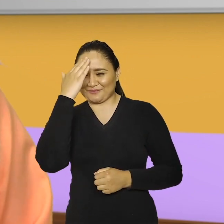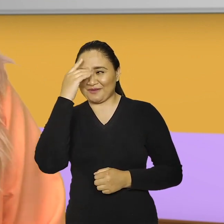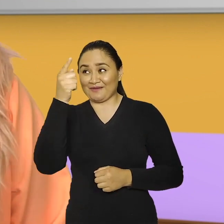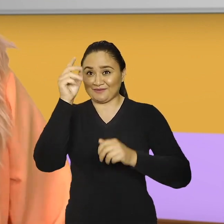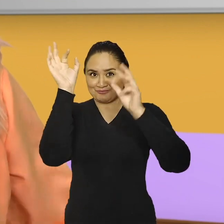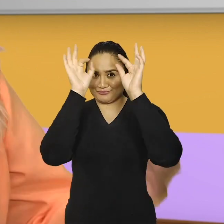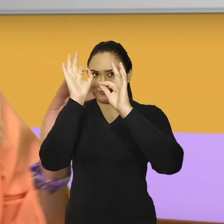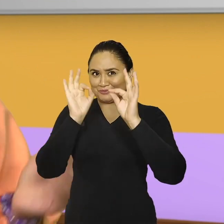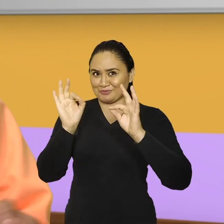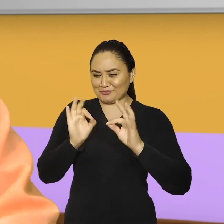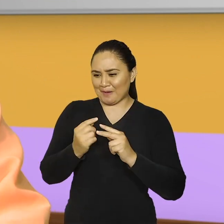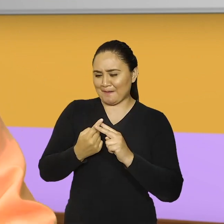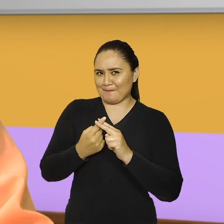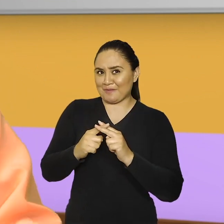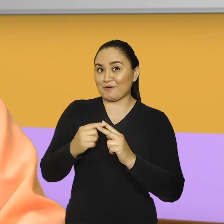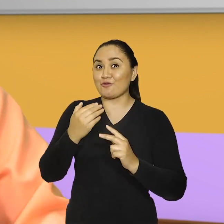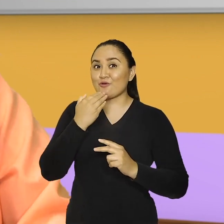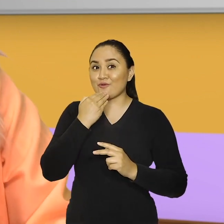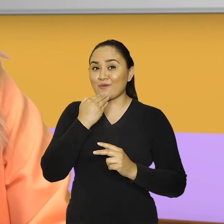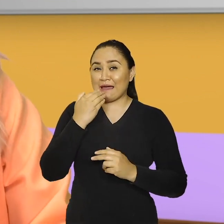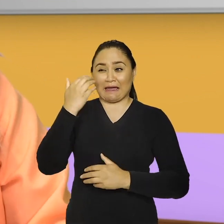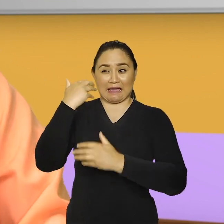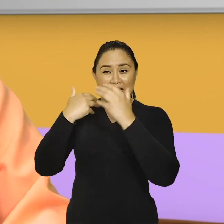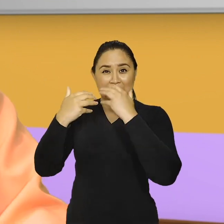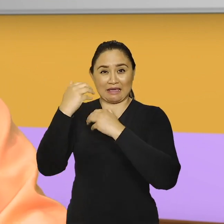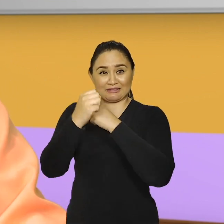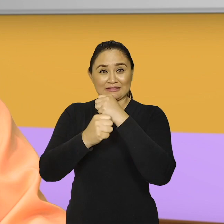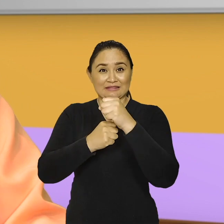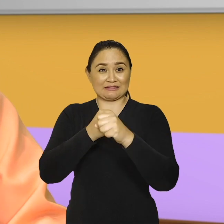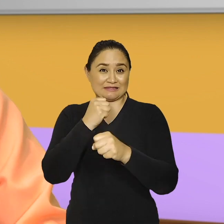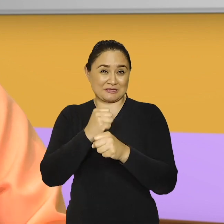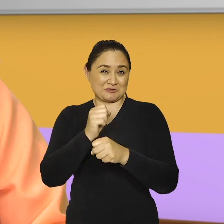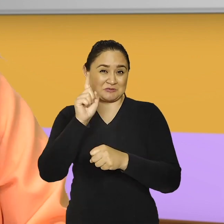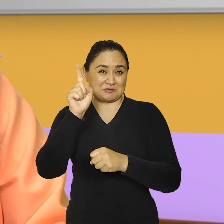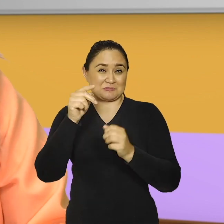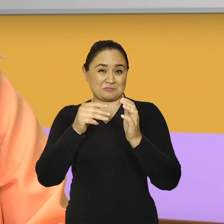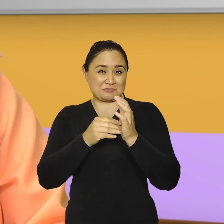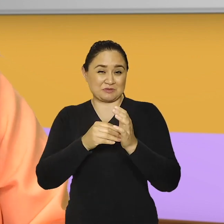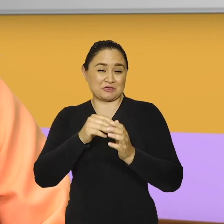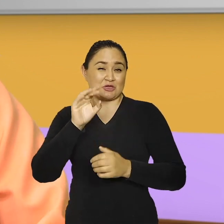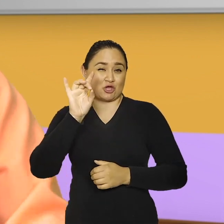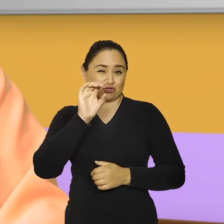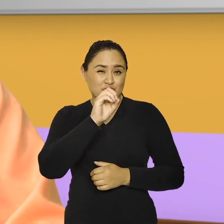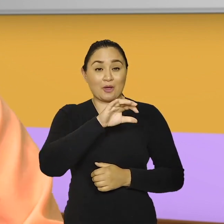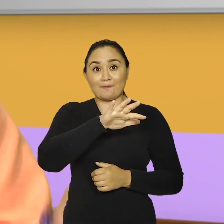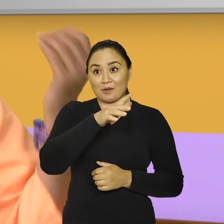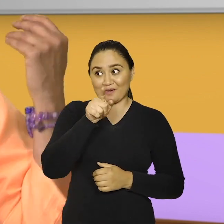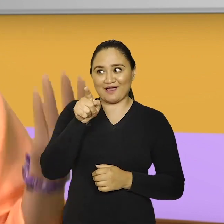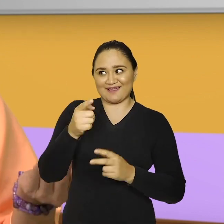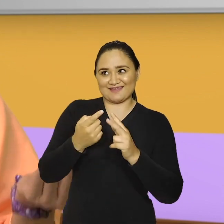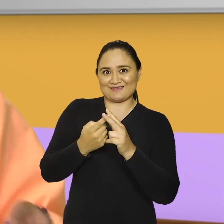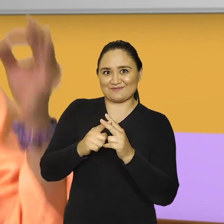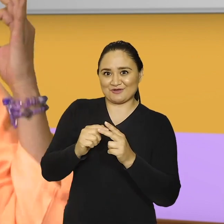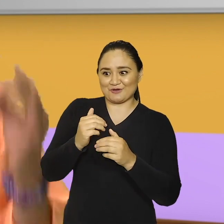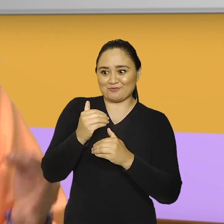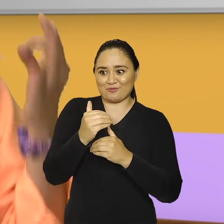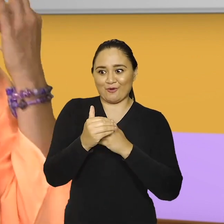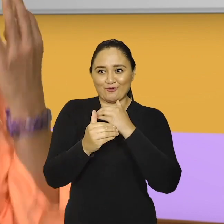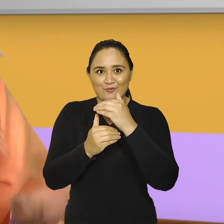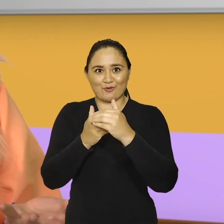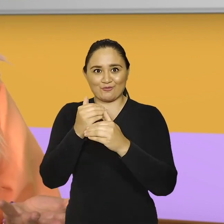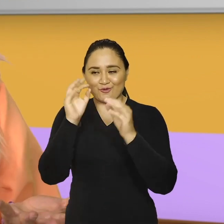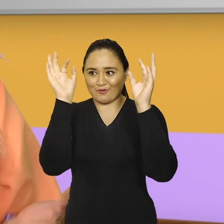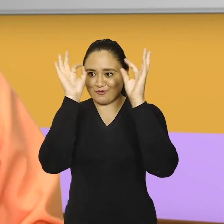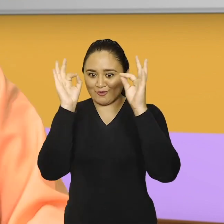energía eléctrica comenzó a utilizarse a gran escala a fines del siglo XIX? Y desde ahí ha ido